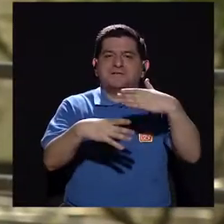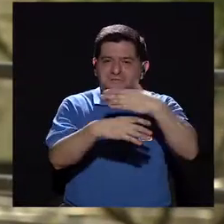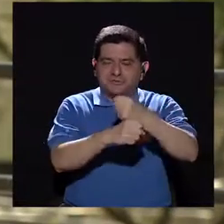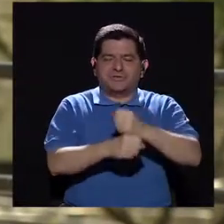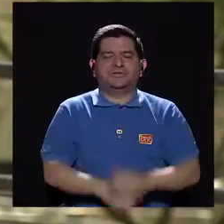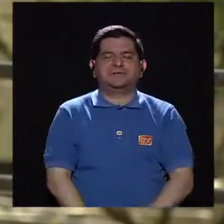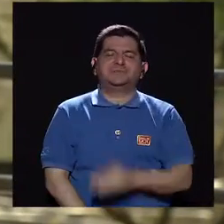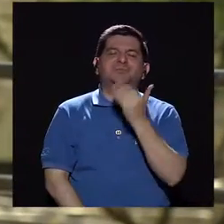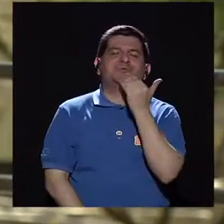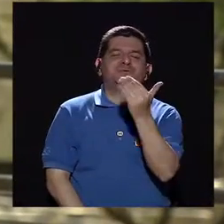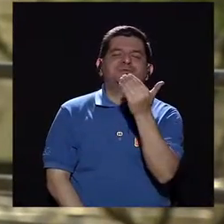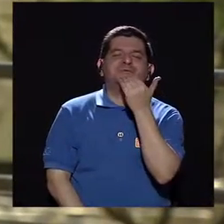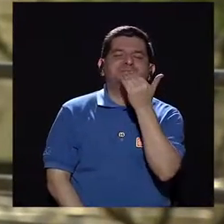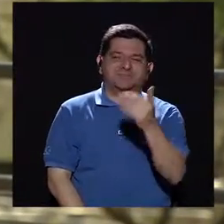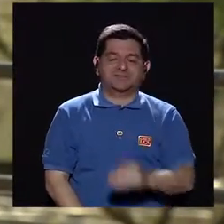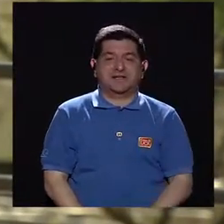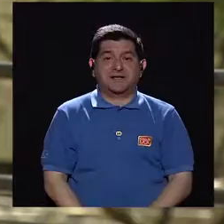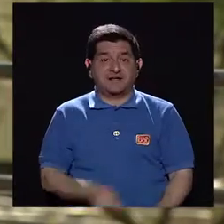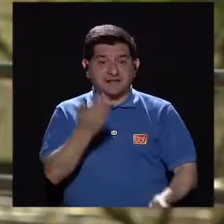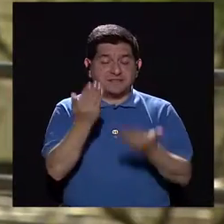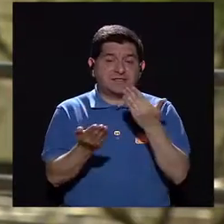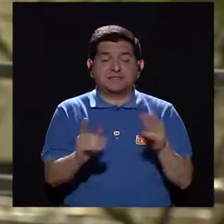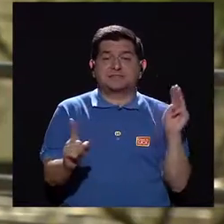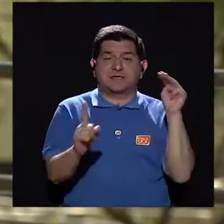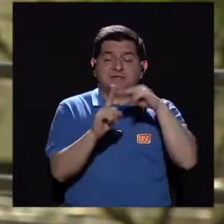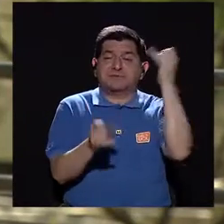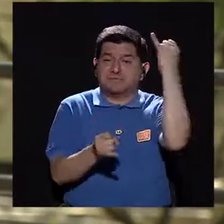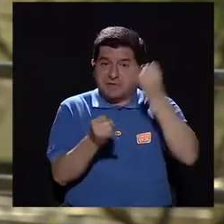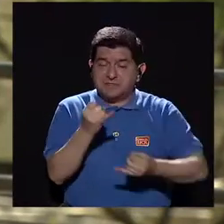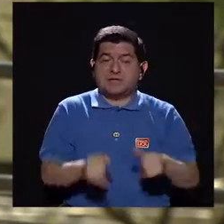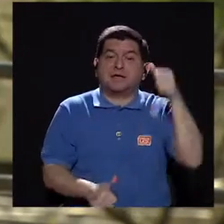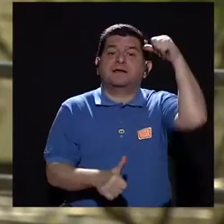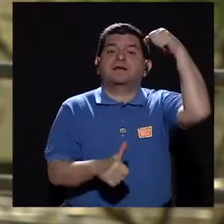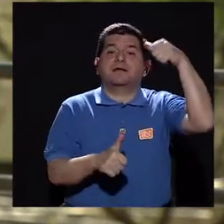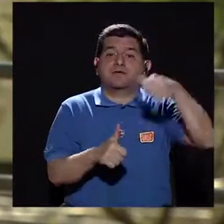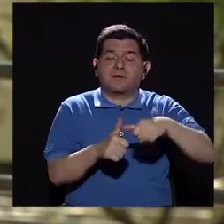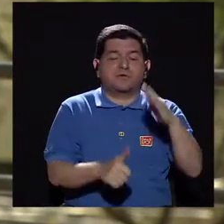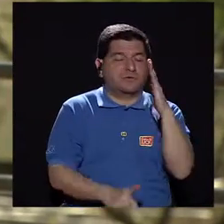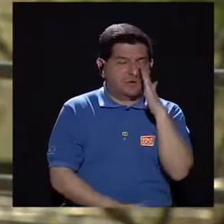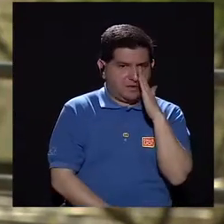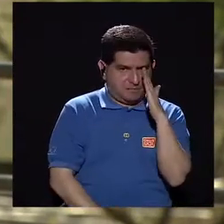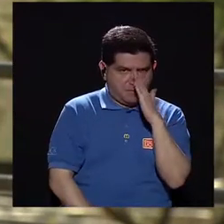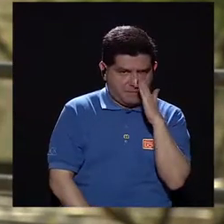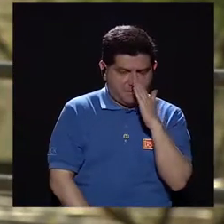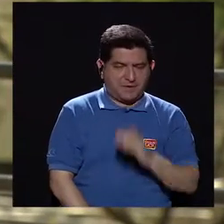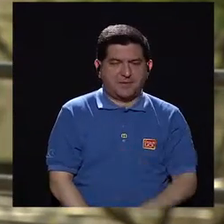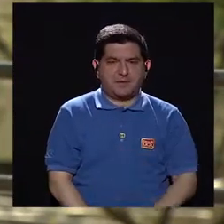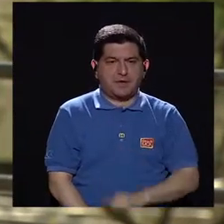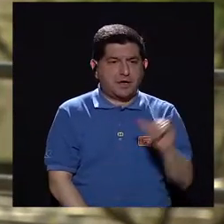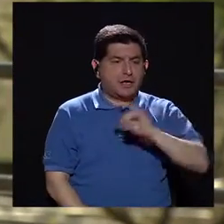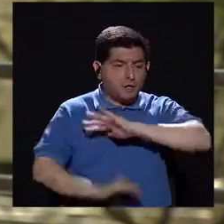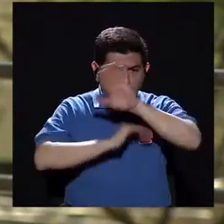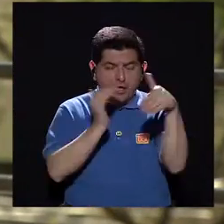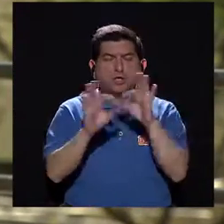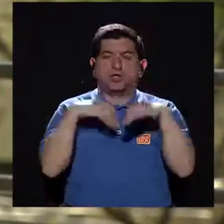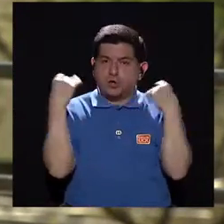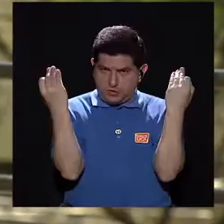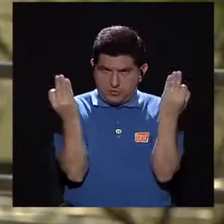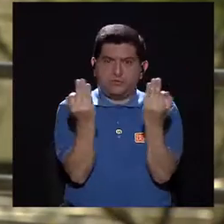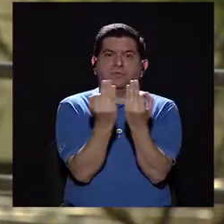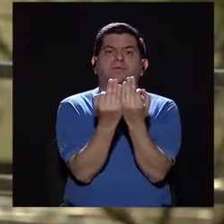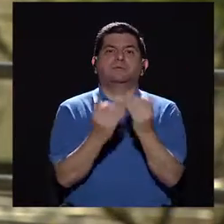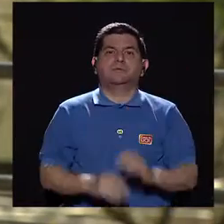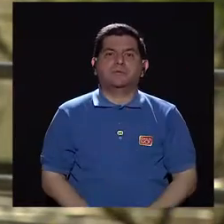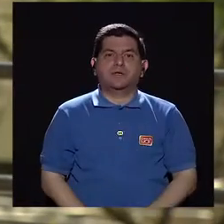nuestros televidentes nos han hecho, agradecerle y tal vez un mensaje final. Bueno, recordarle a las madres y en sí a la